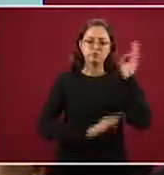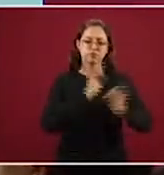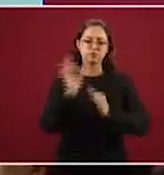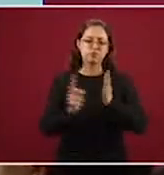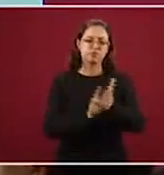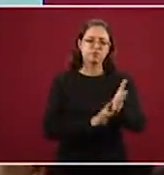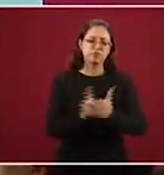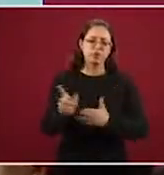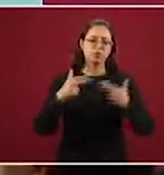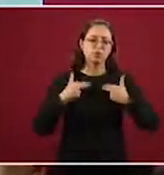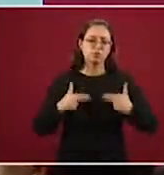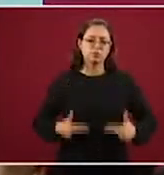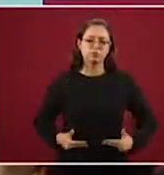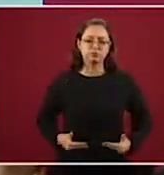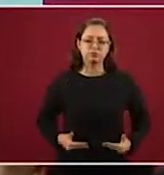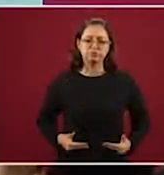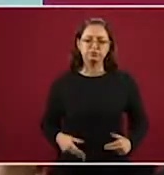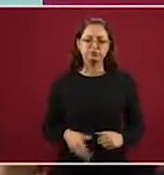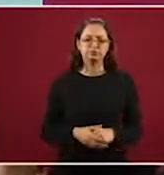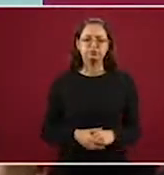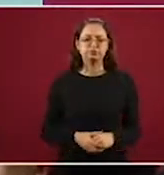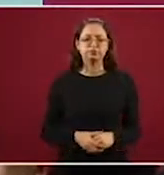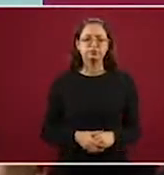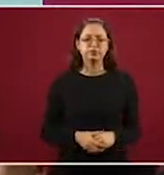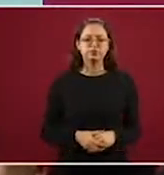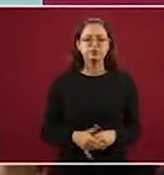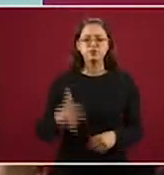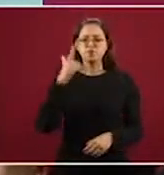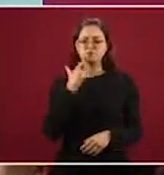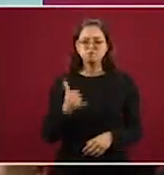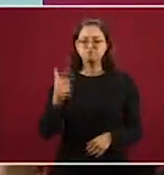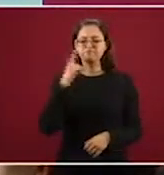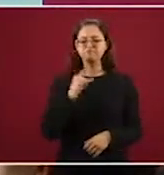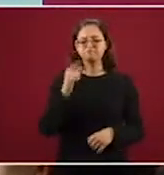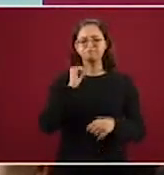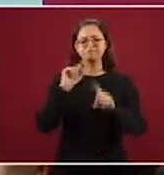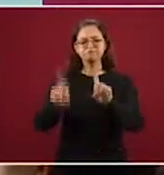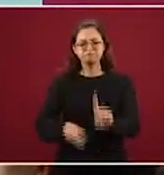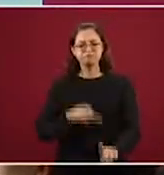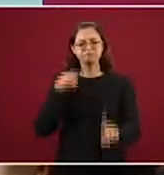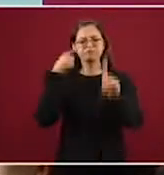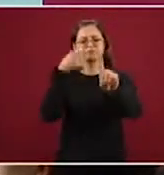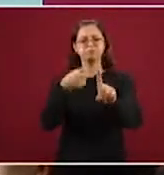derechos humanos y la lucha por la paz